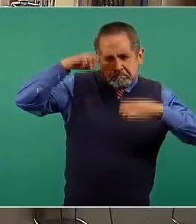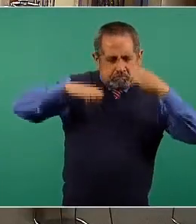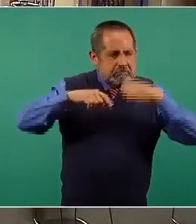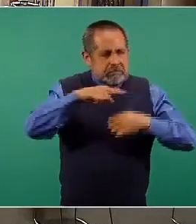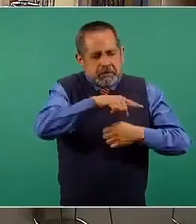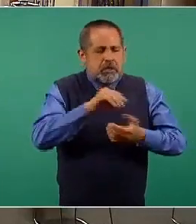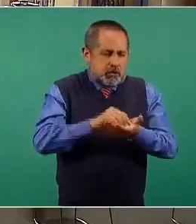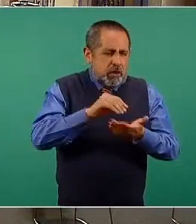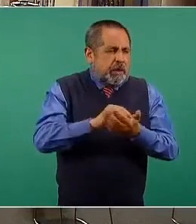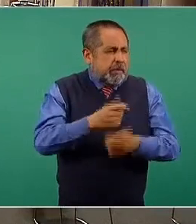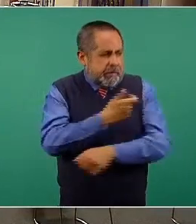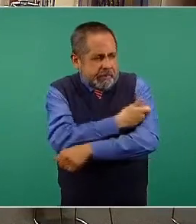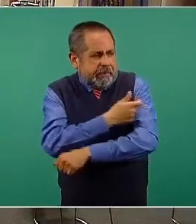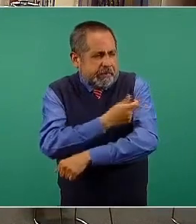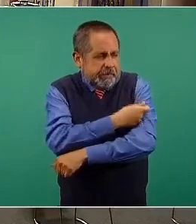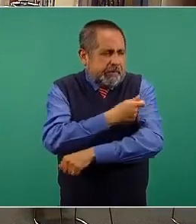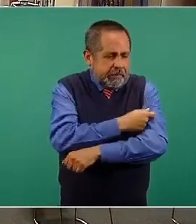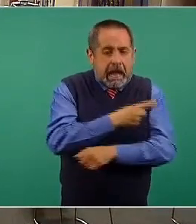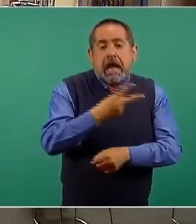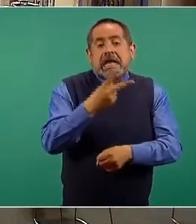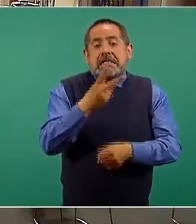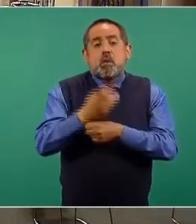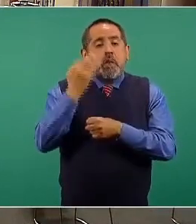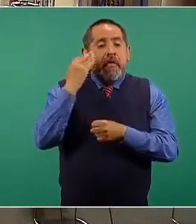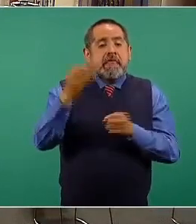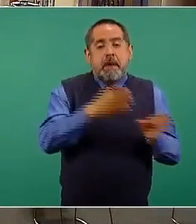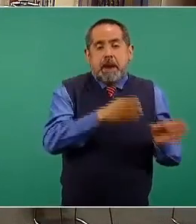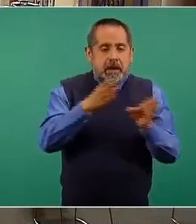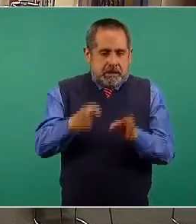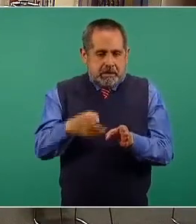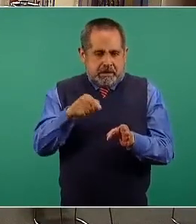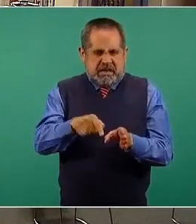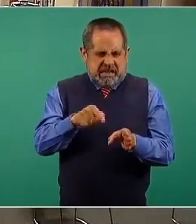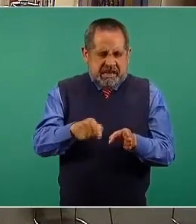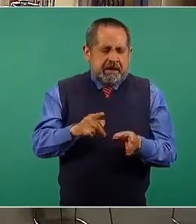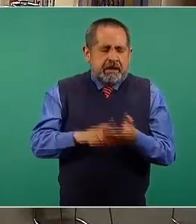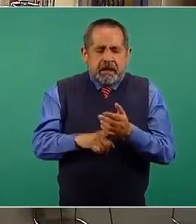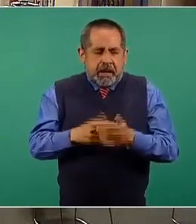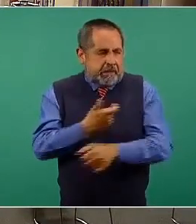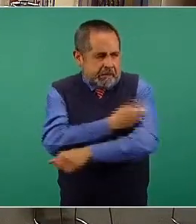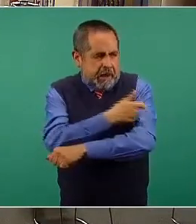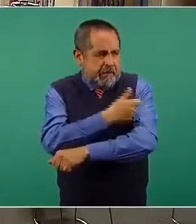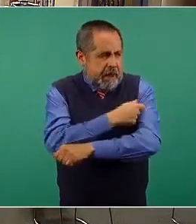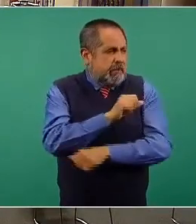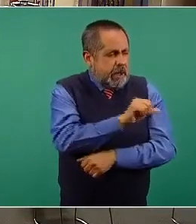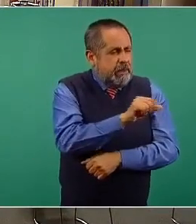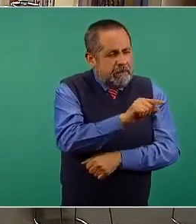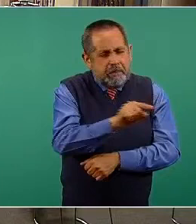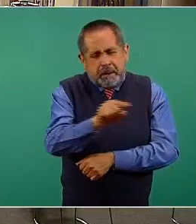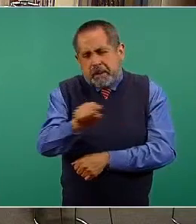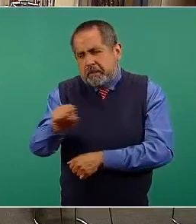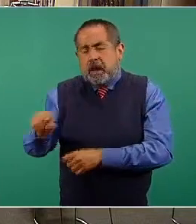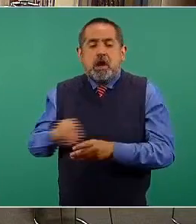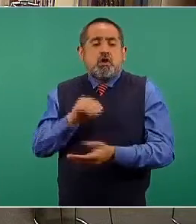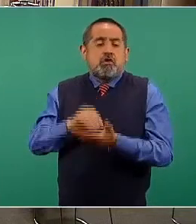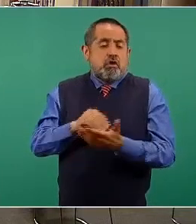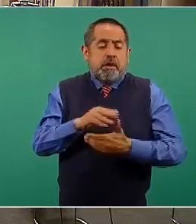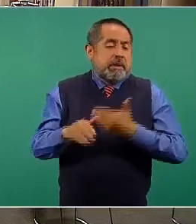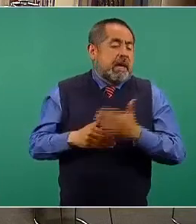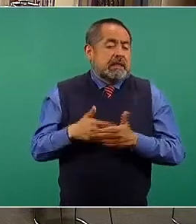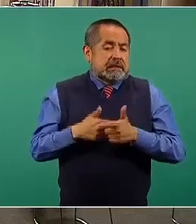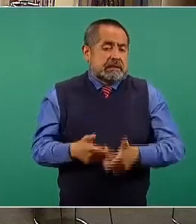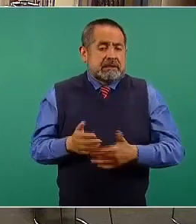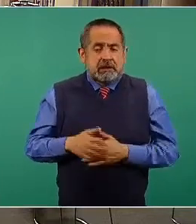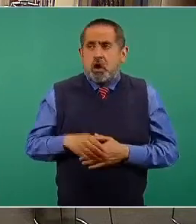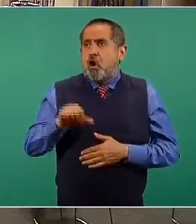conforman precisamente la segunda etapa de la vacunación dentro de la estrategia nacional, y el corte